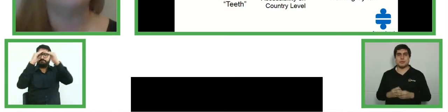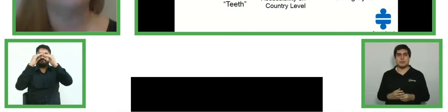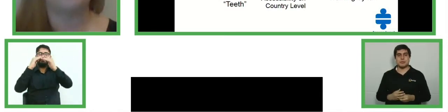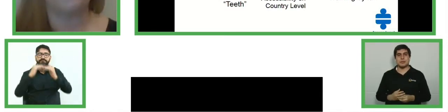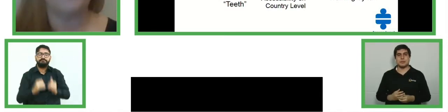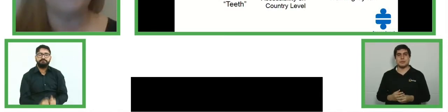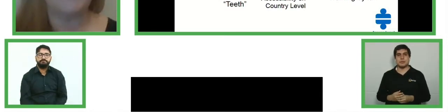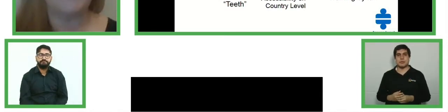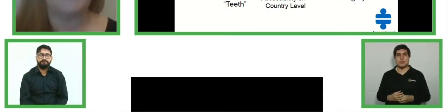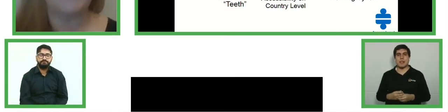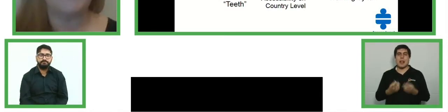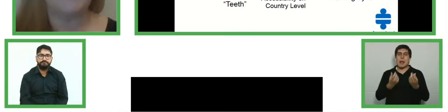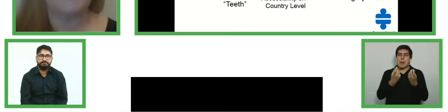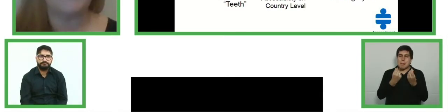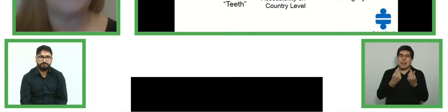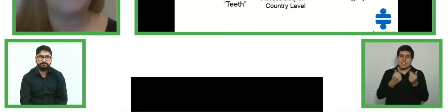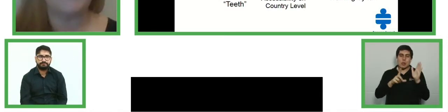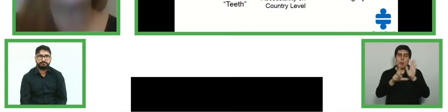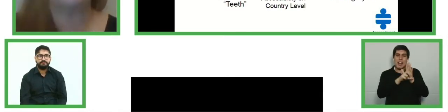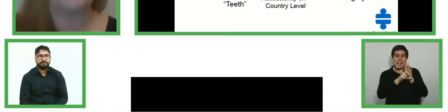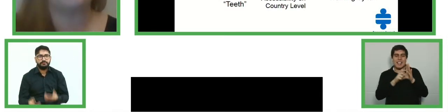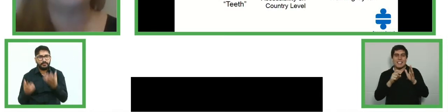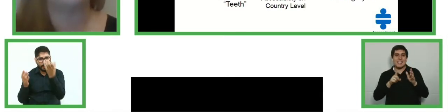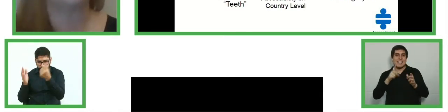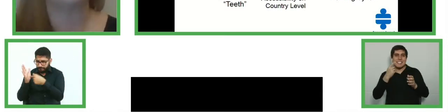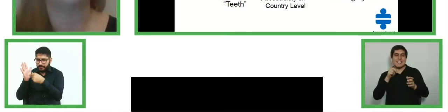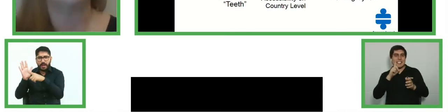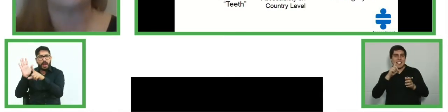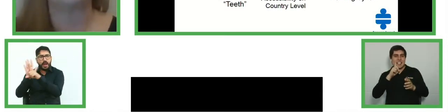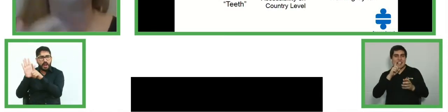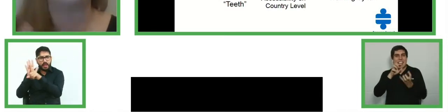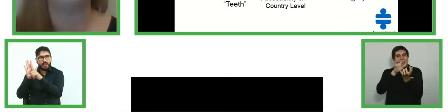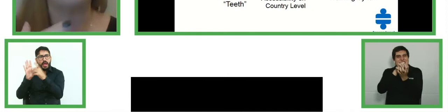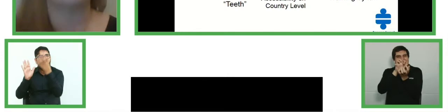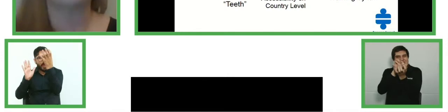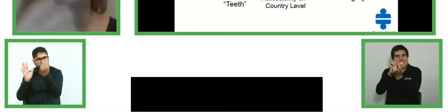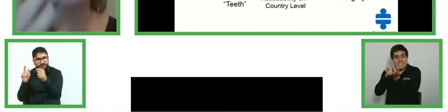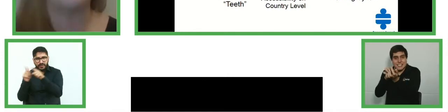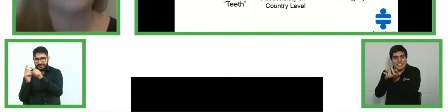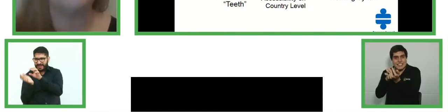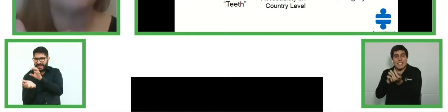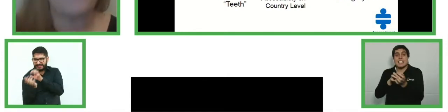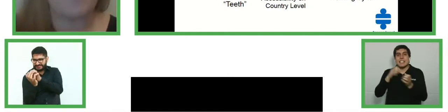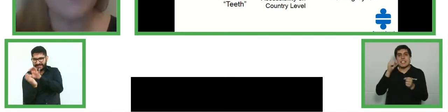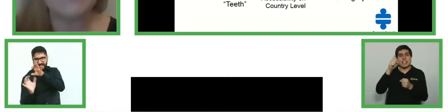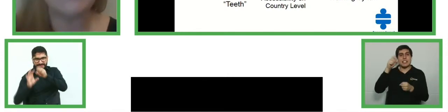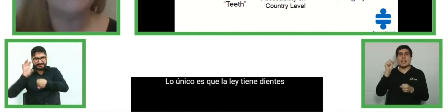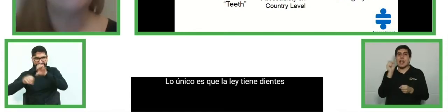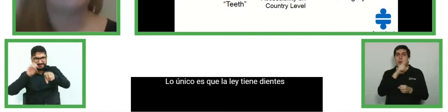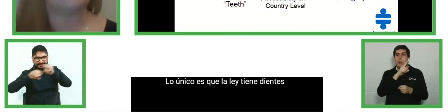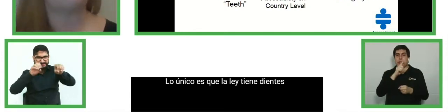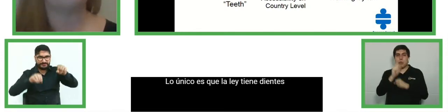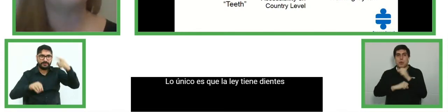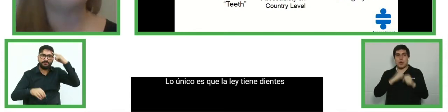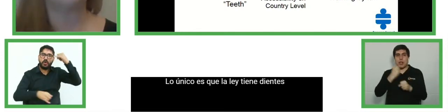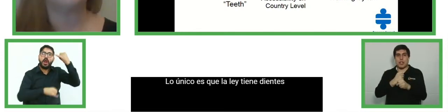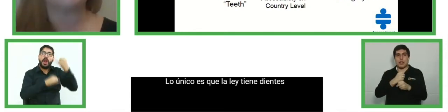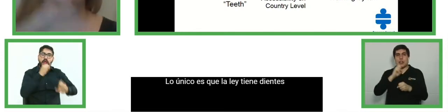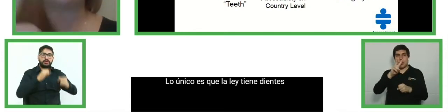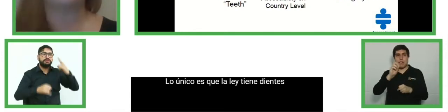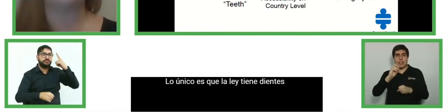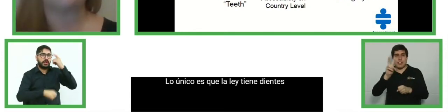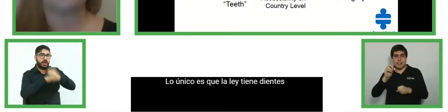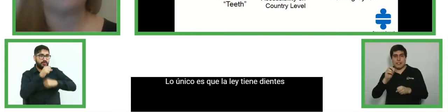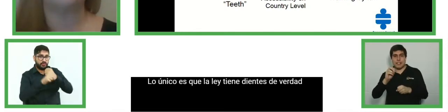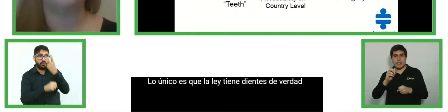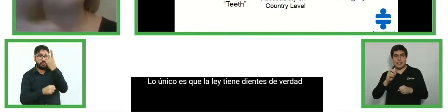tiene dientes, de verdad. Y ahora, en estos últimos años, empezamos a ver más demandas respecto de